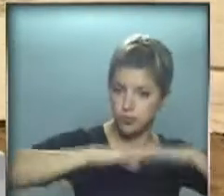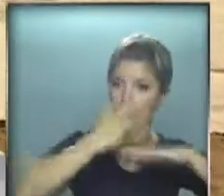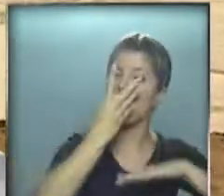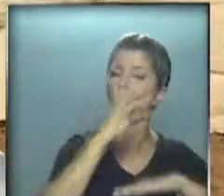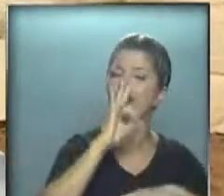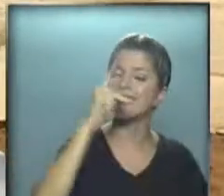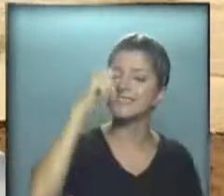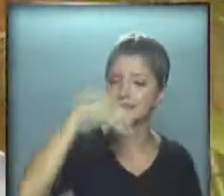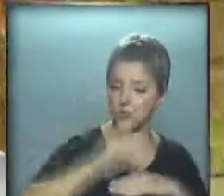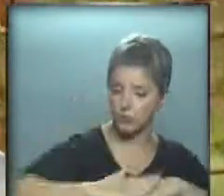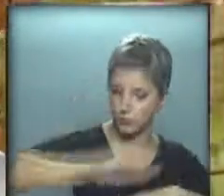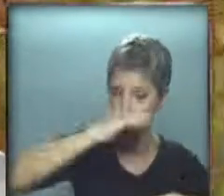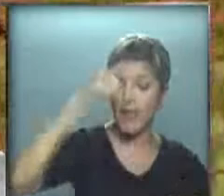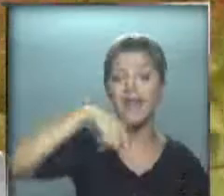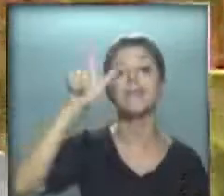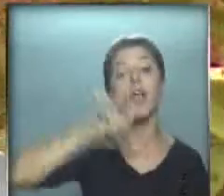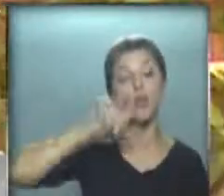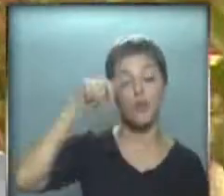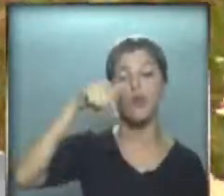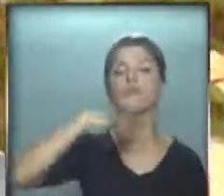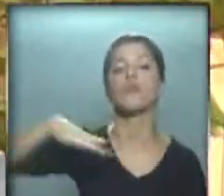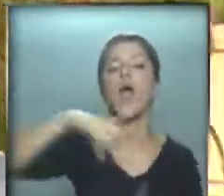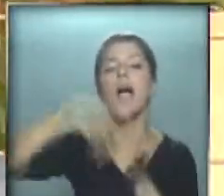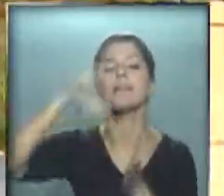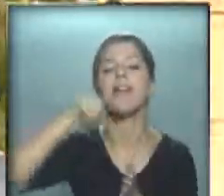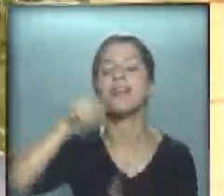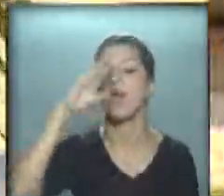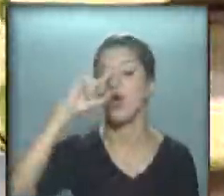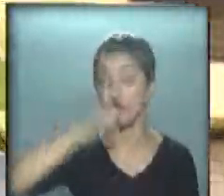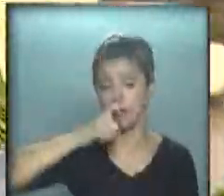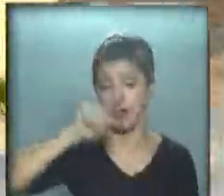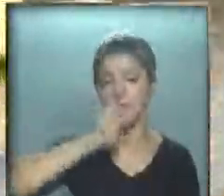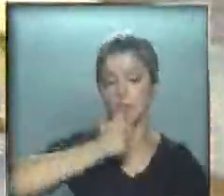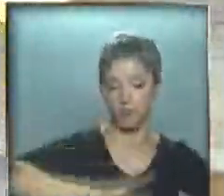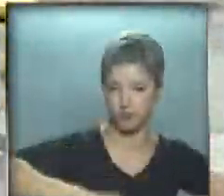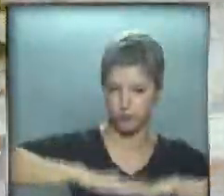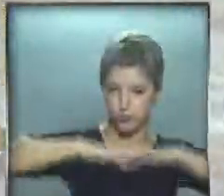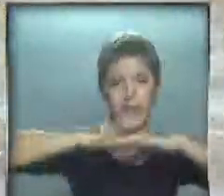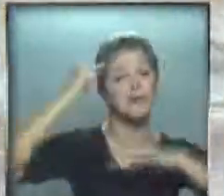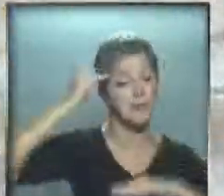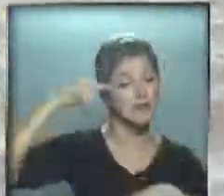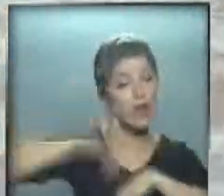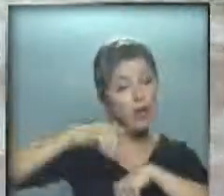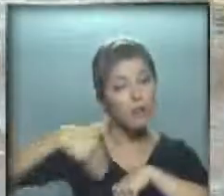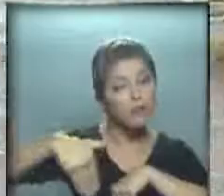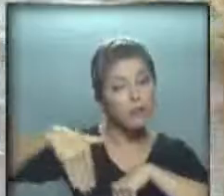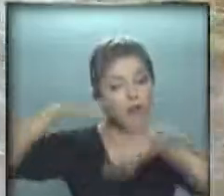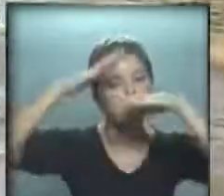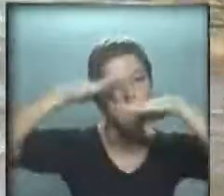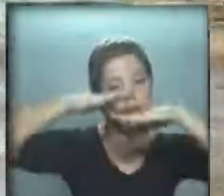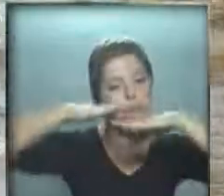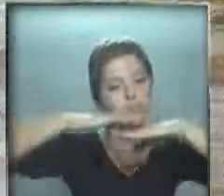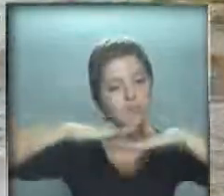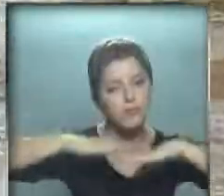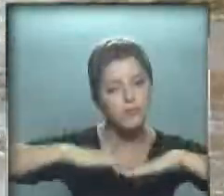centímetros este lunes a la altura de la capital de Corrientes. Se espera que en las próximas horas el caudal se estabilice y comience a